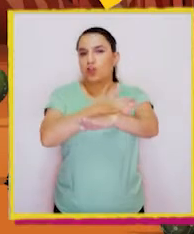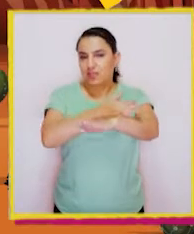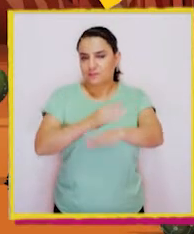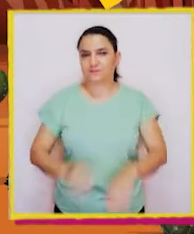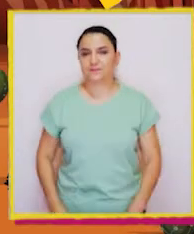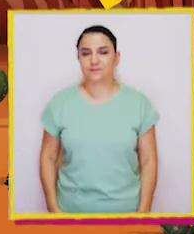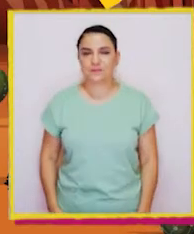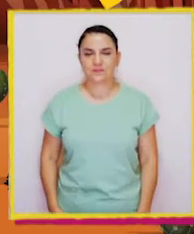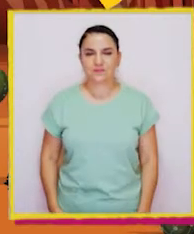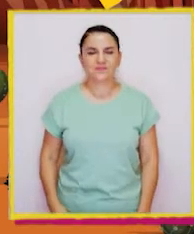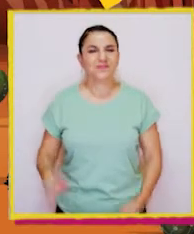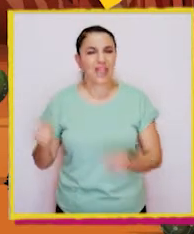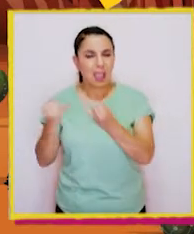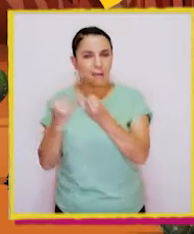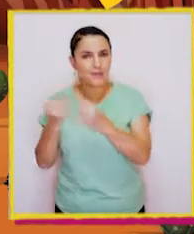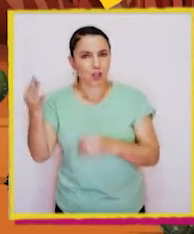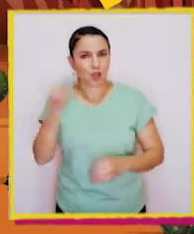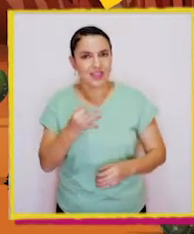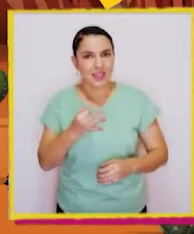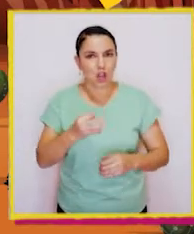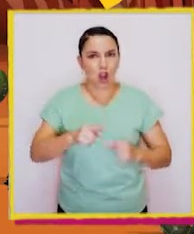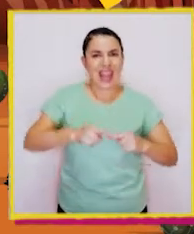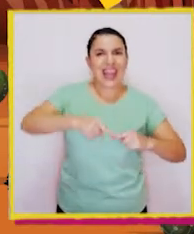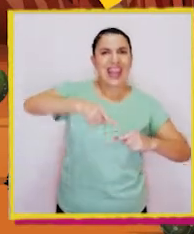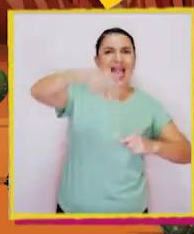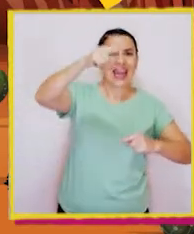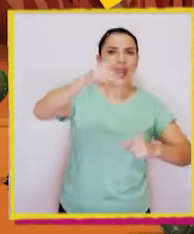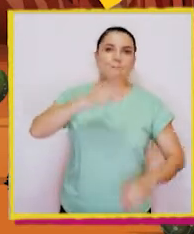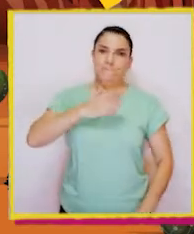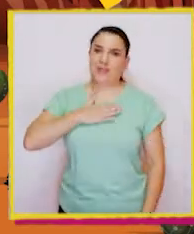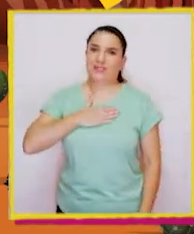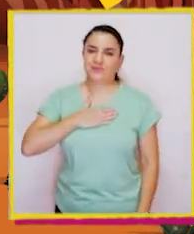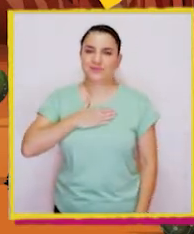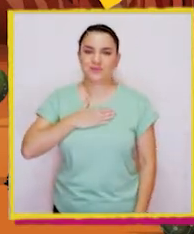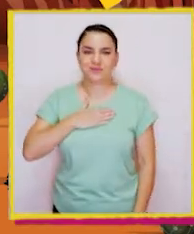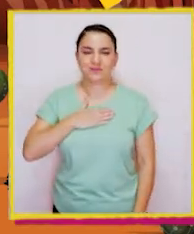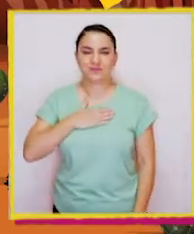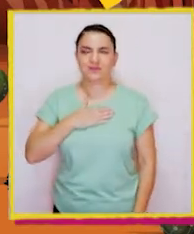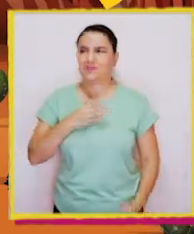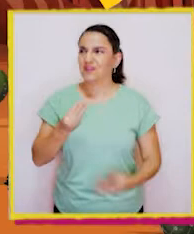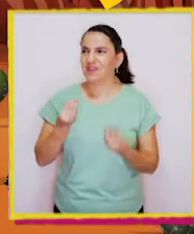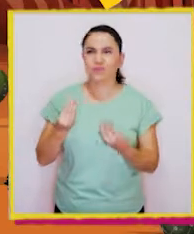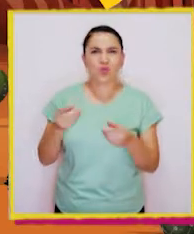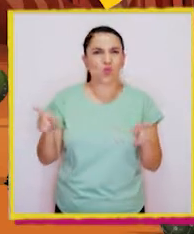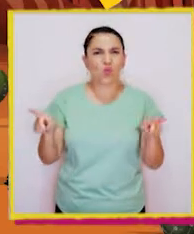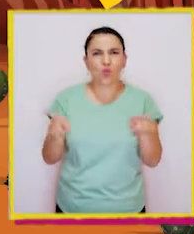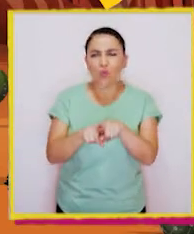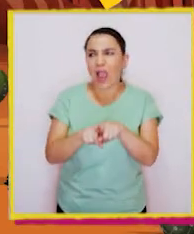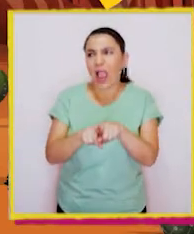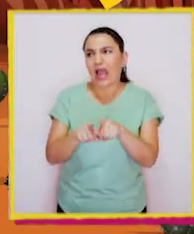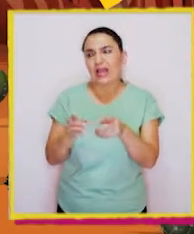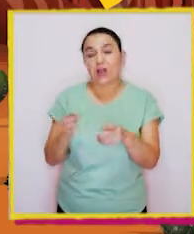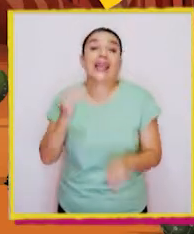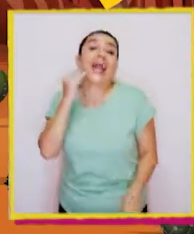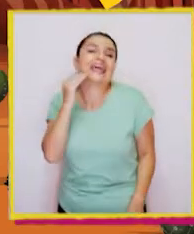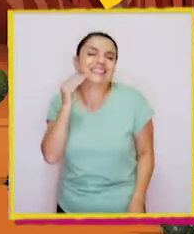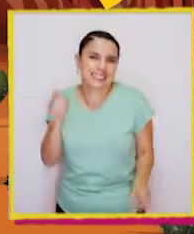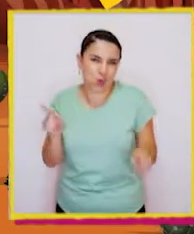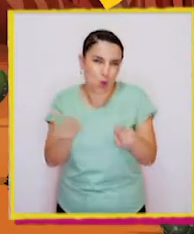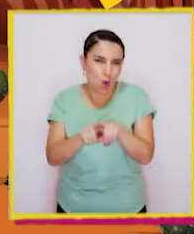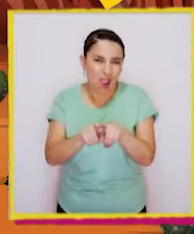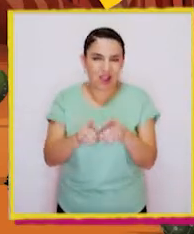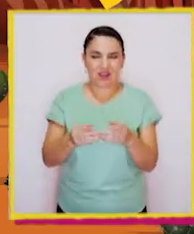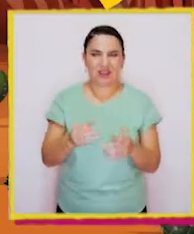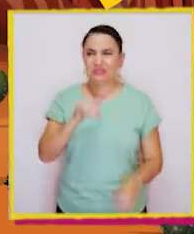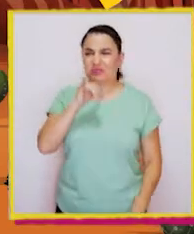botas. Mi amigo dijo que las más largas eran para mí. Pero son iguales, o son casi